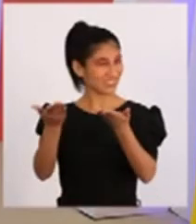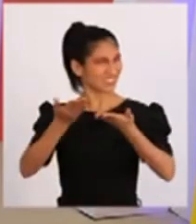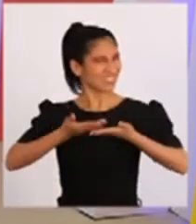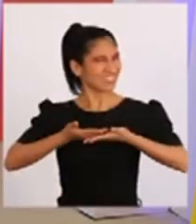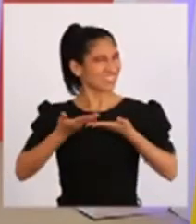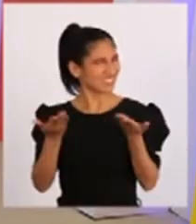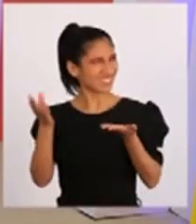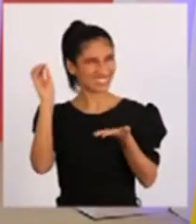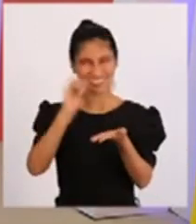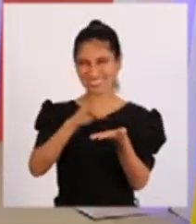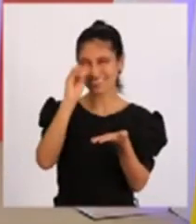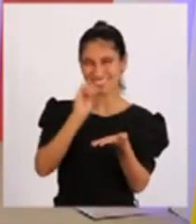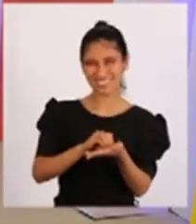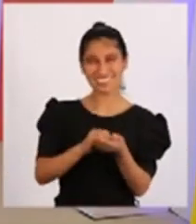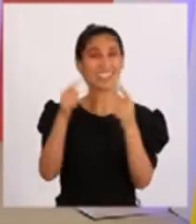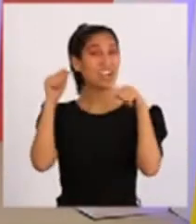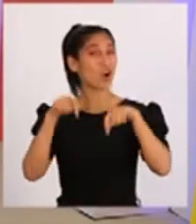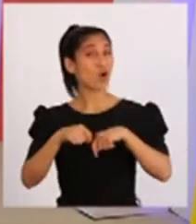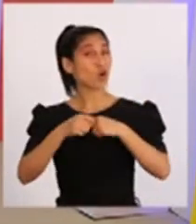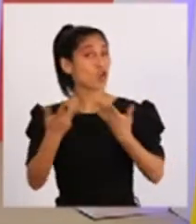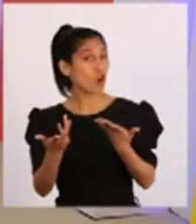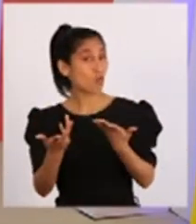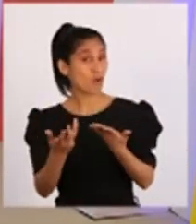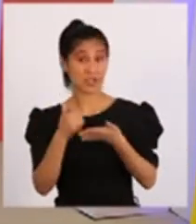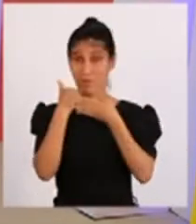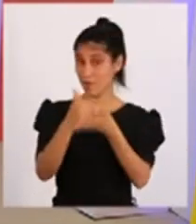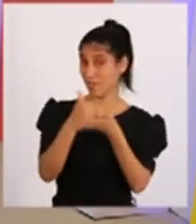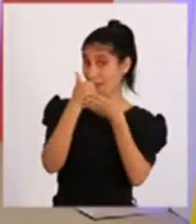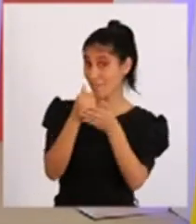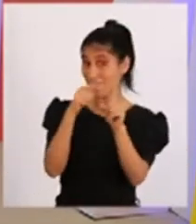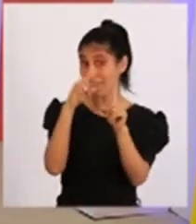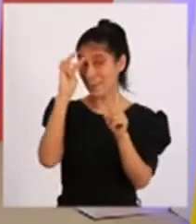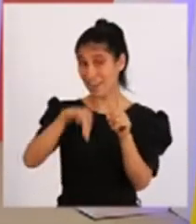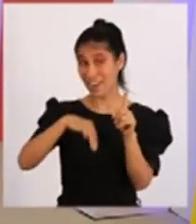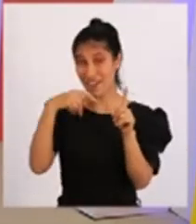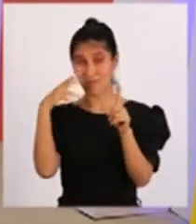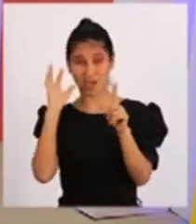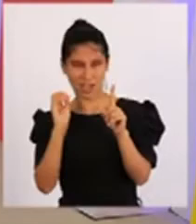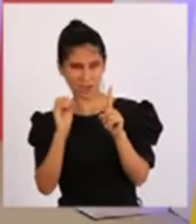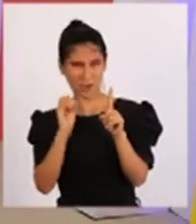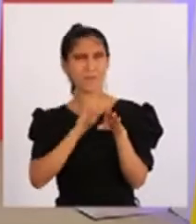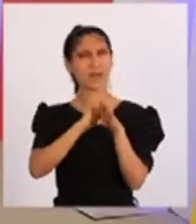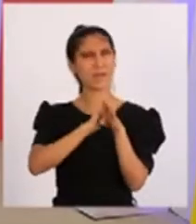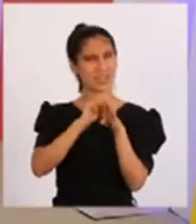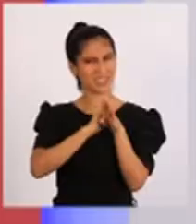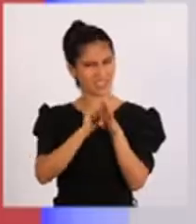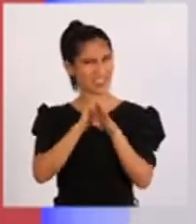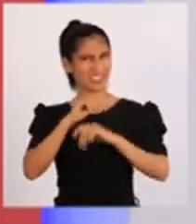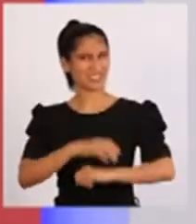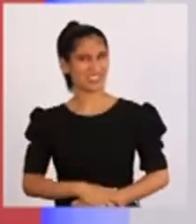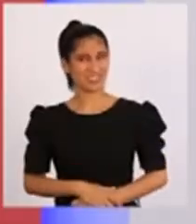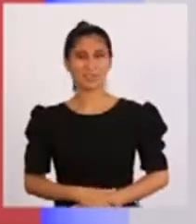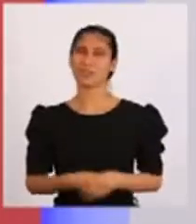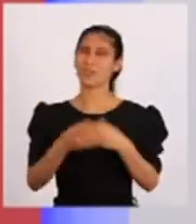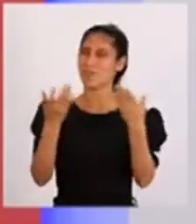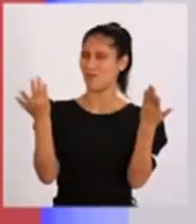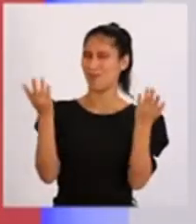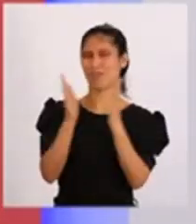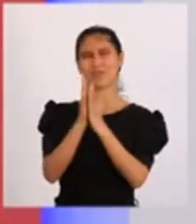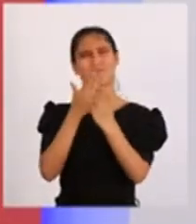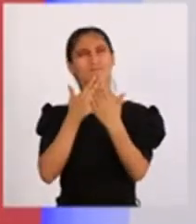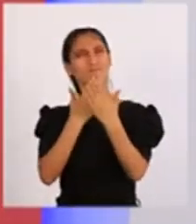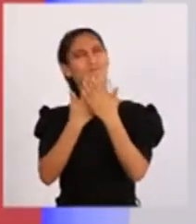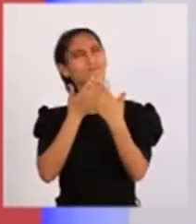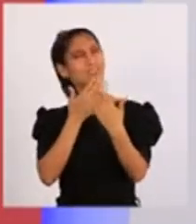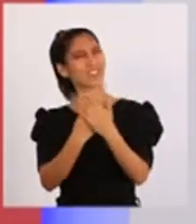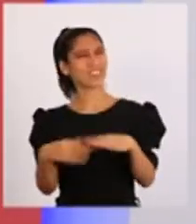Bienvenidas y bienvenidos de vuelta. El día de hoy estamos ayudando a Mario a practicar para su entrevista con Marino Morikawa. Oh, muchas